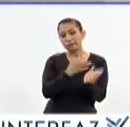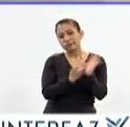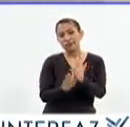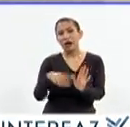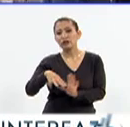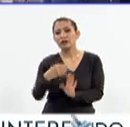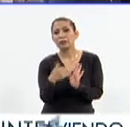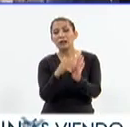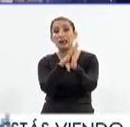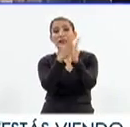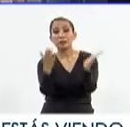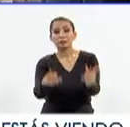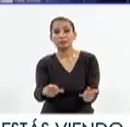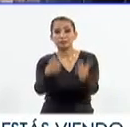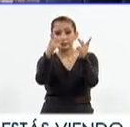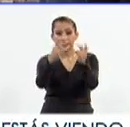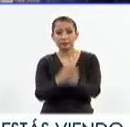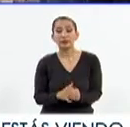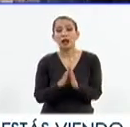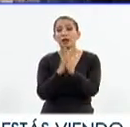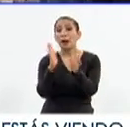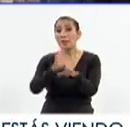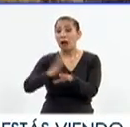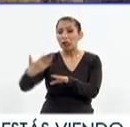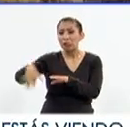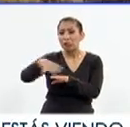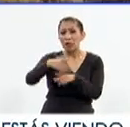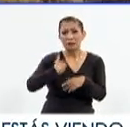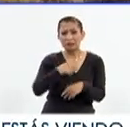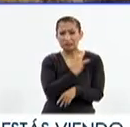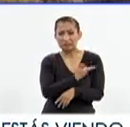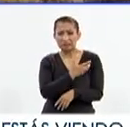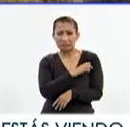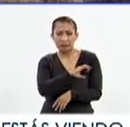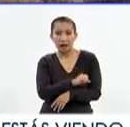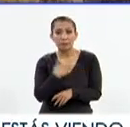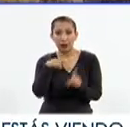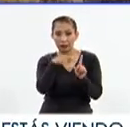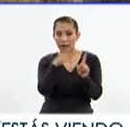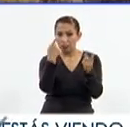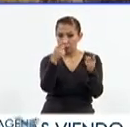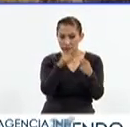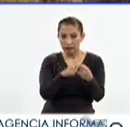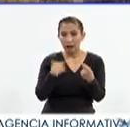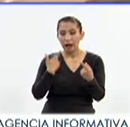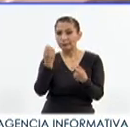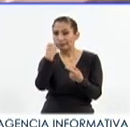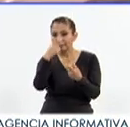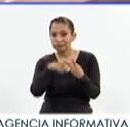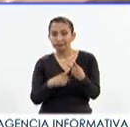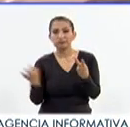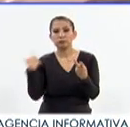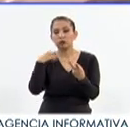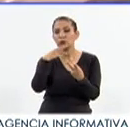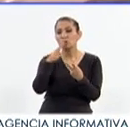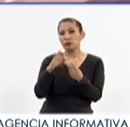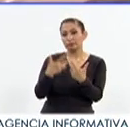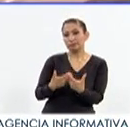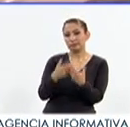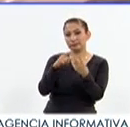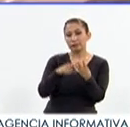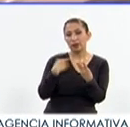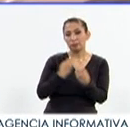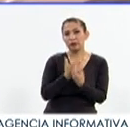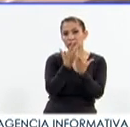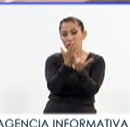fue de 14,000 ejemplares a la venta. Los libros más buscados por los asistentes fueron sobre música, gastronomía, patrimonio industrial